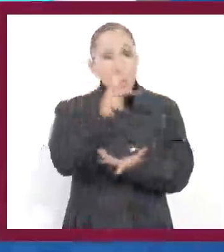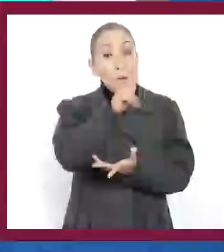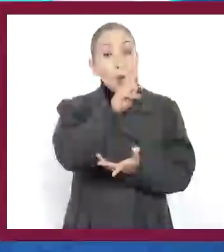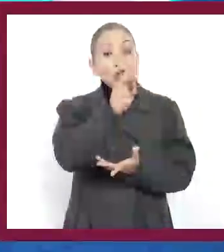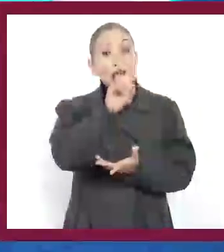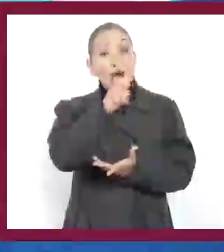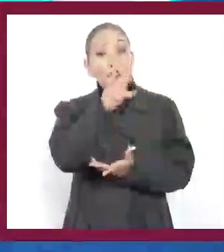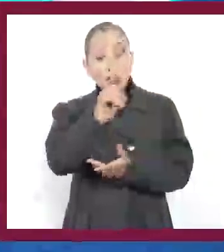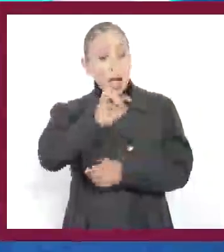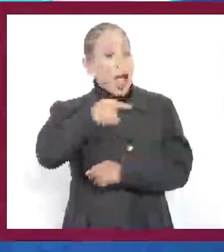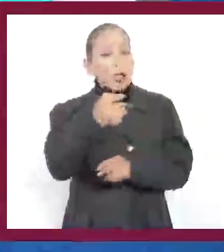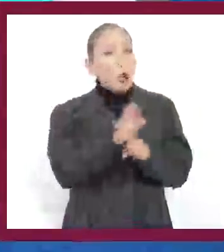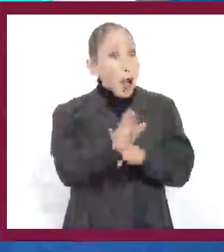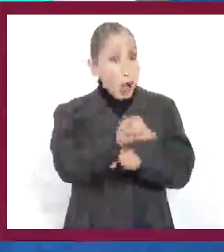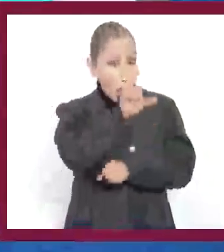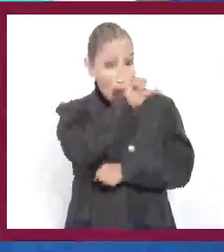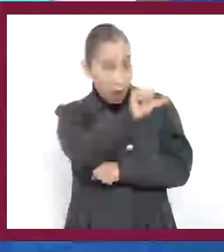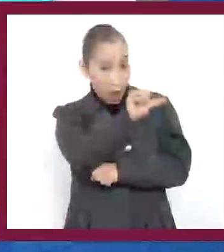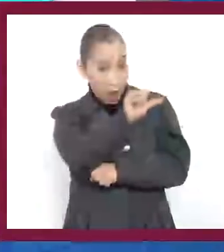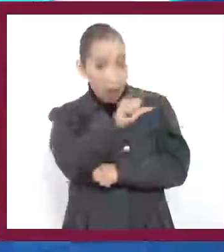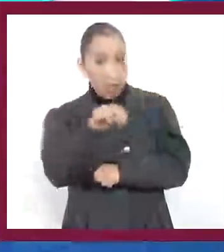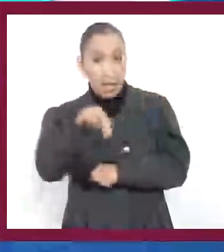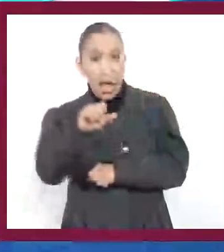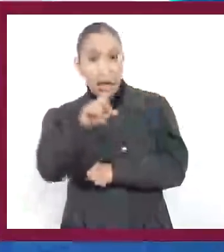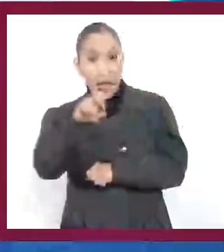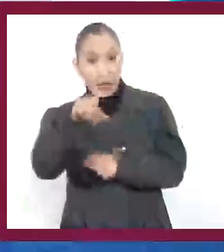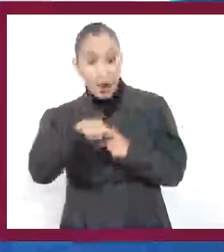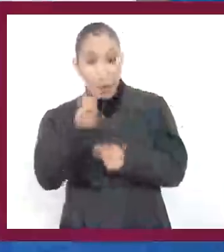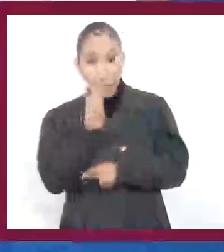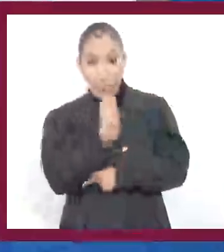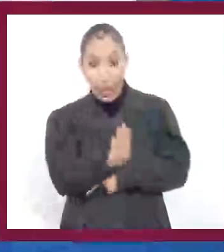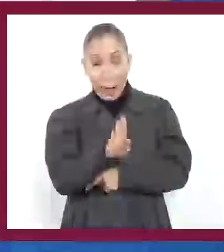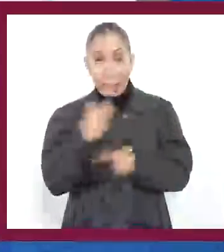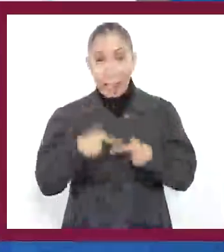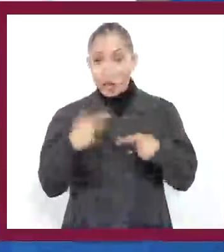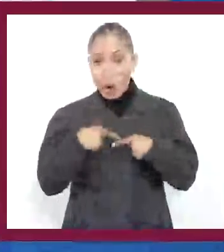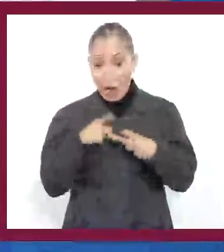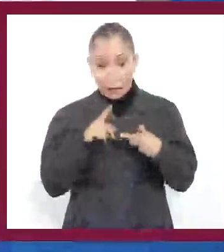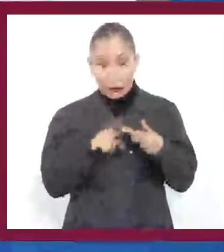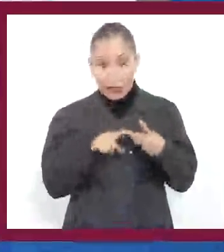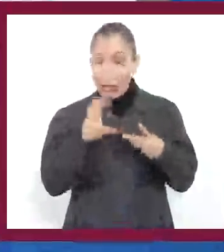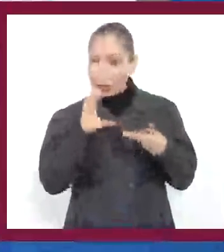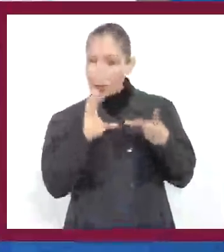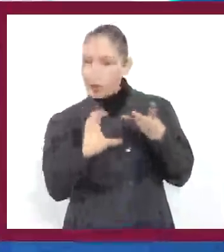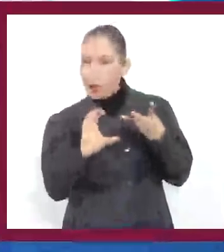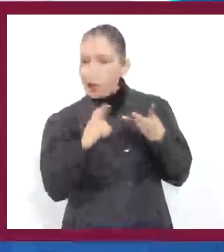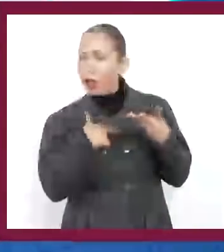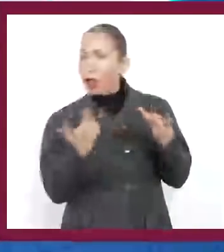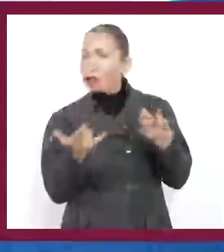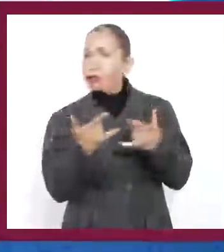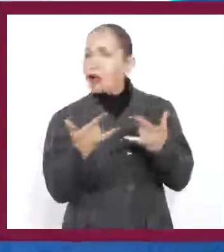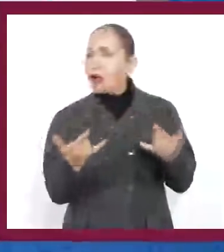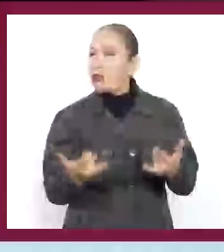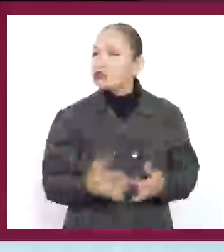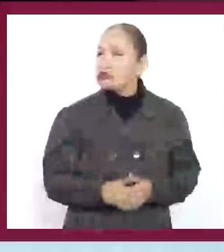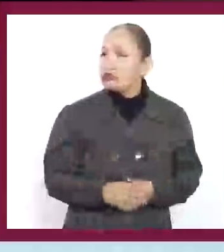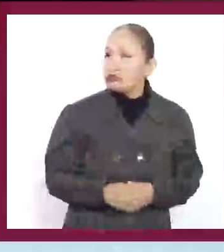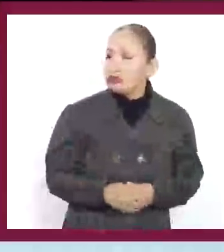son tipos de A. Narradores. B. Personajes. C. Historias.